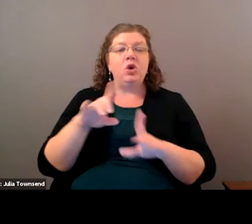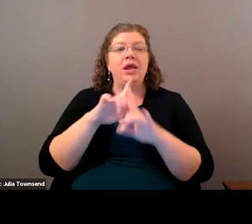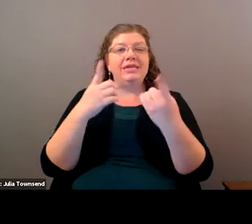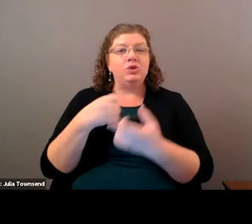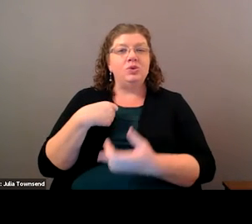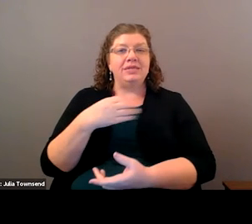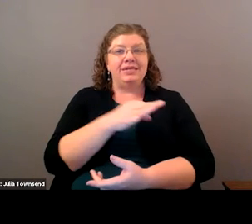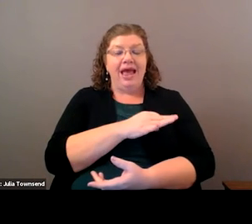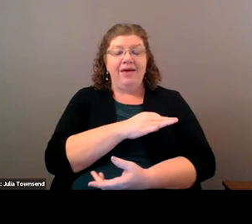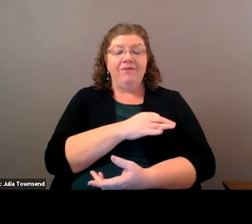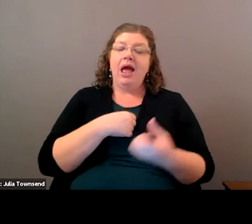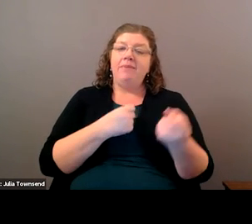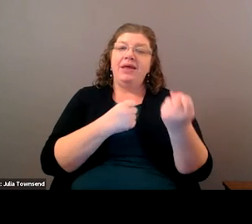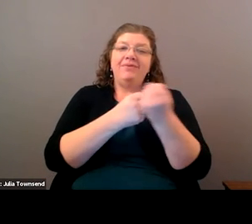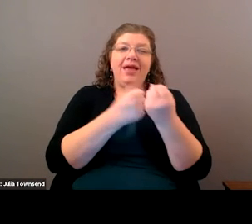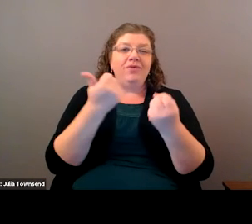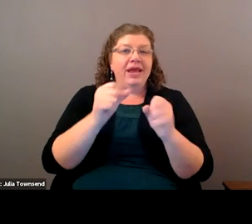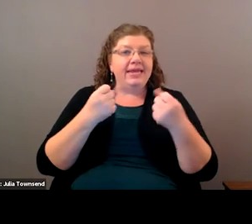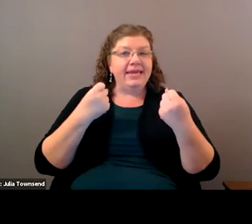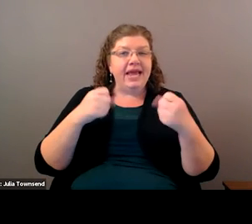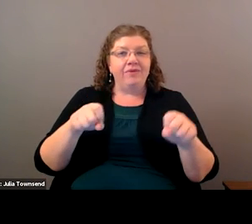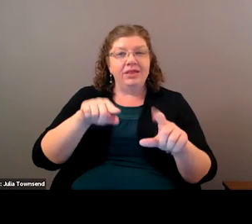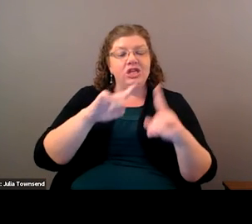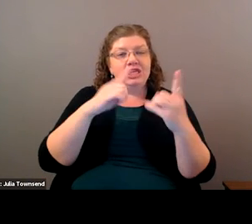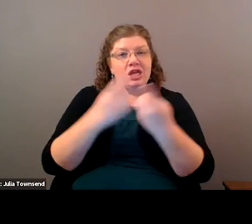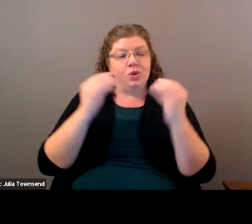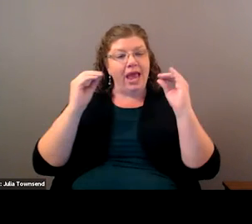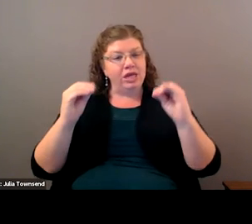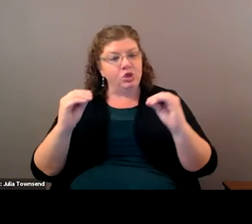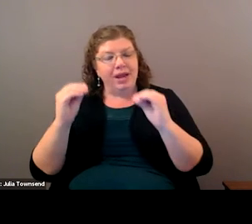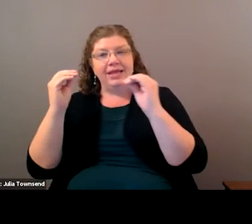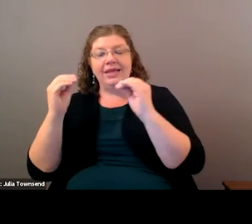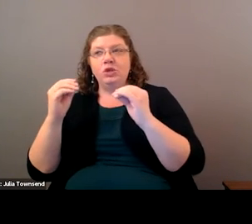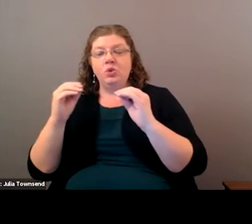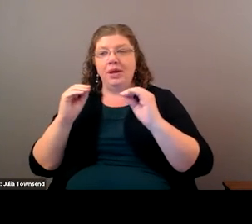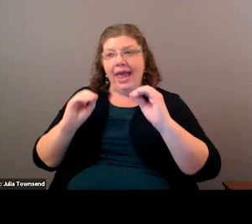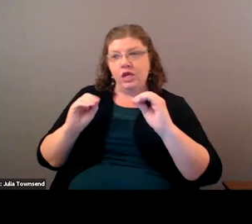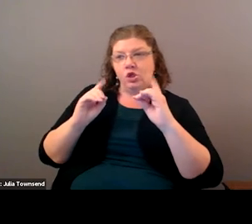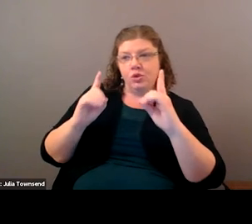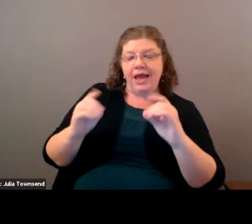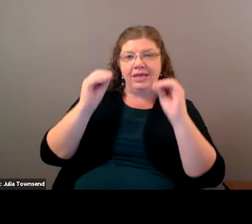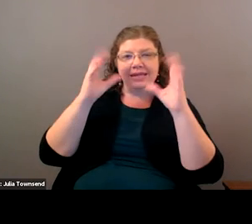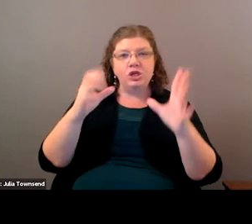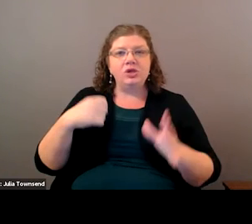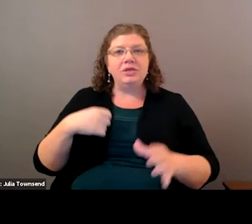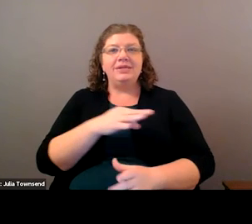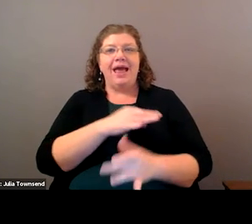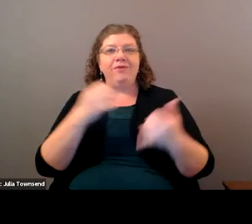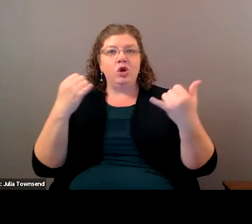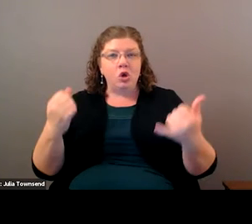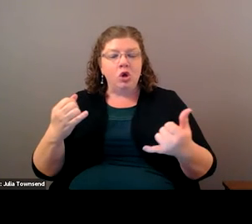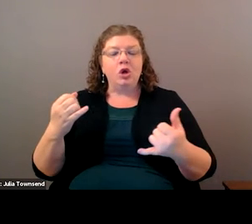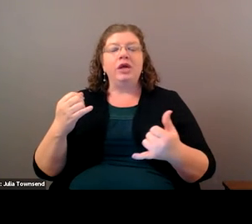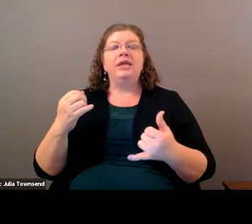esas capacitaciones para las personas y educadores del distrito.